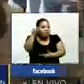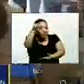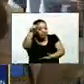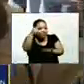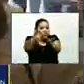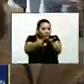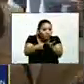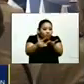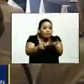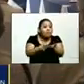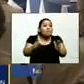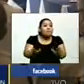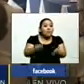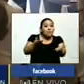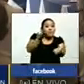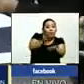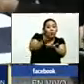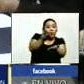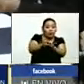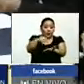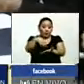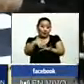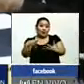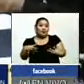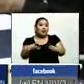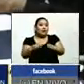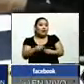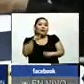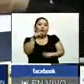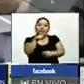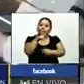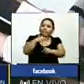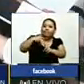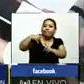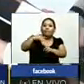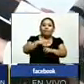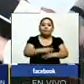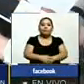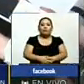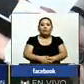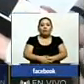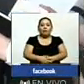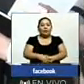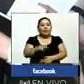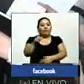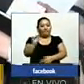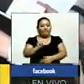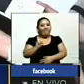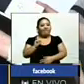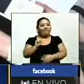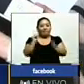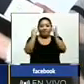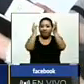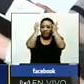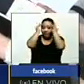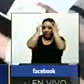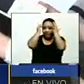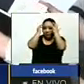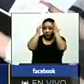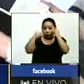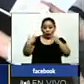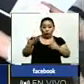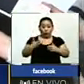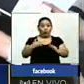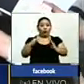y proponer ideas con la sociedad civil ante esta situación. Muy, muy preocupados, y es que como